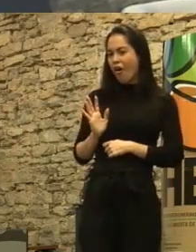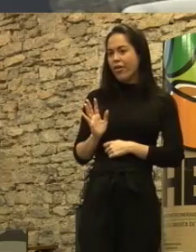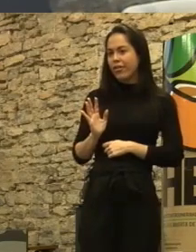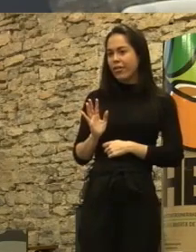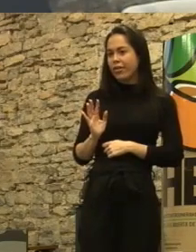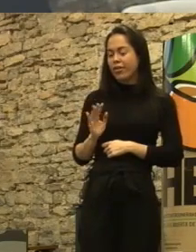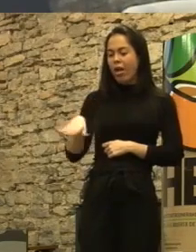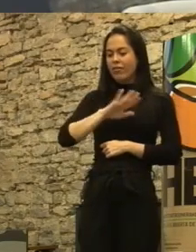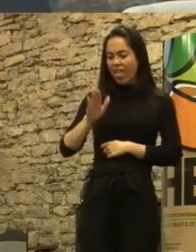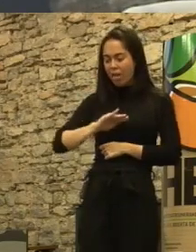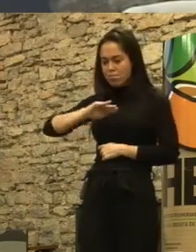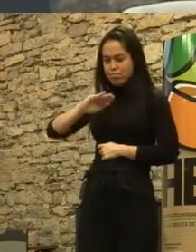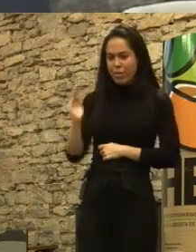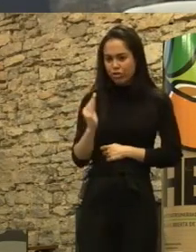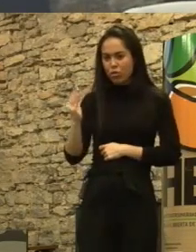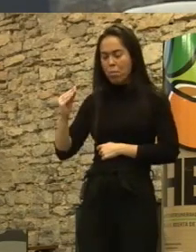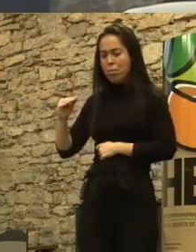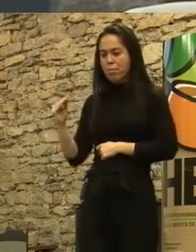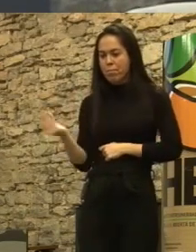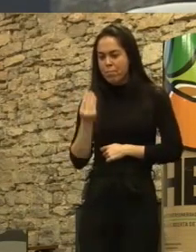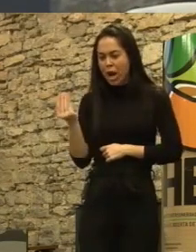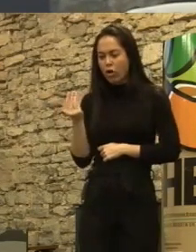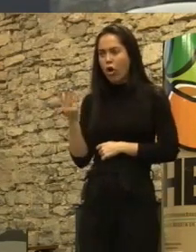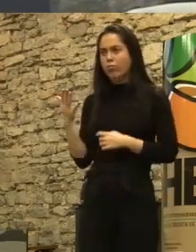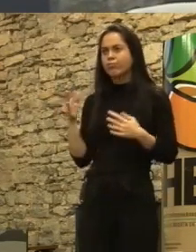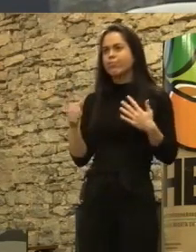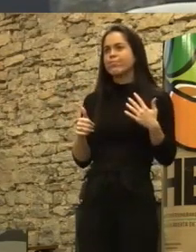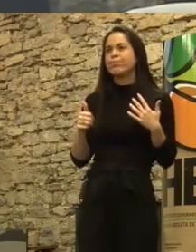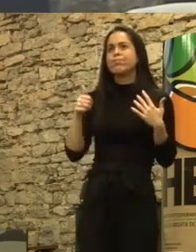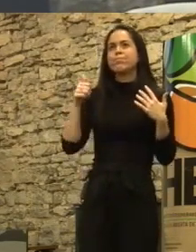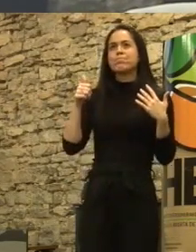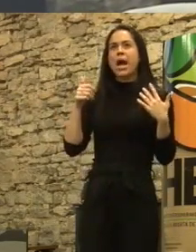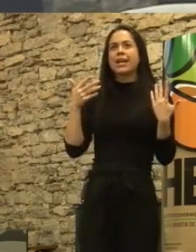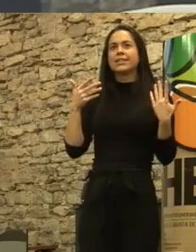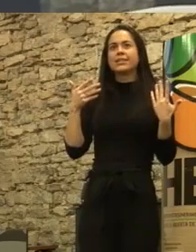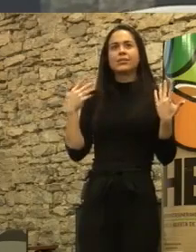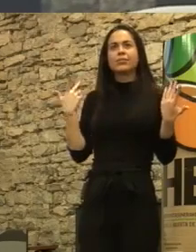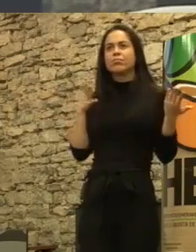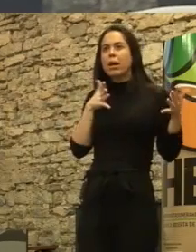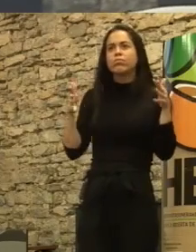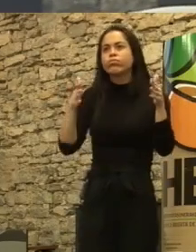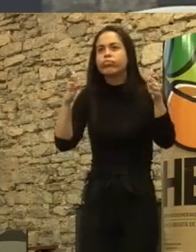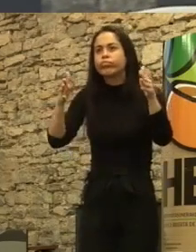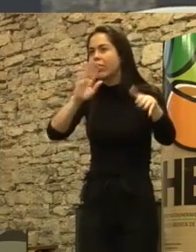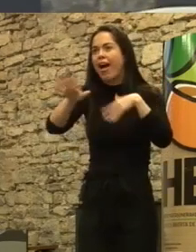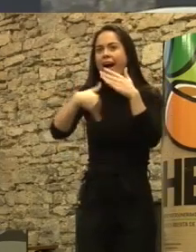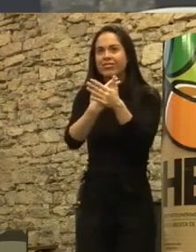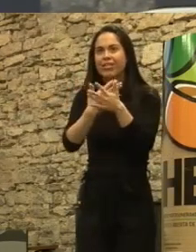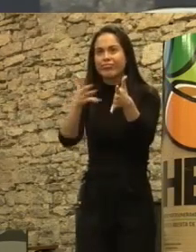más agresivo, más orientado, como he dicho, a no pillar el no por respuesta. Y creó en